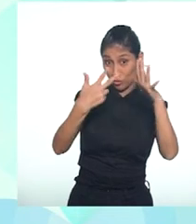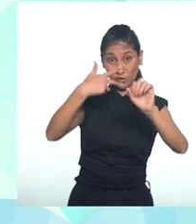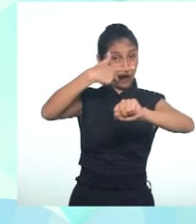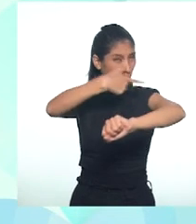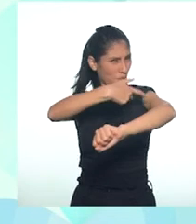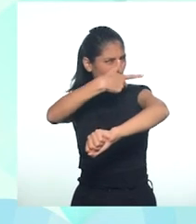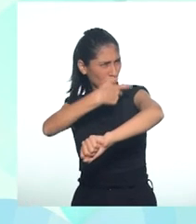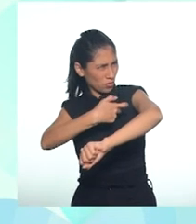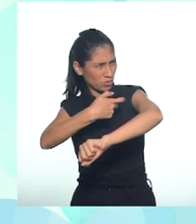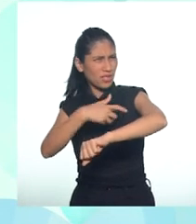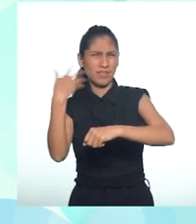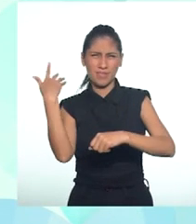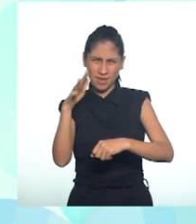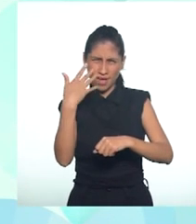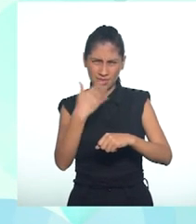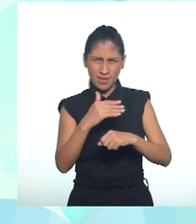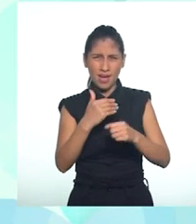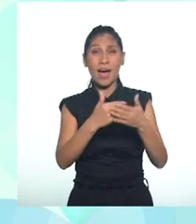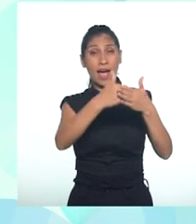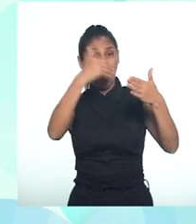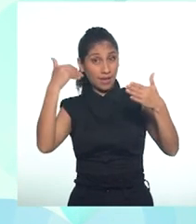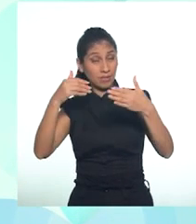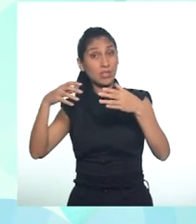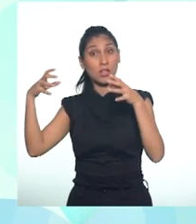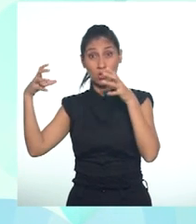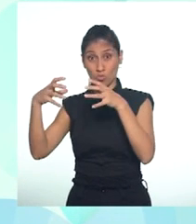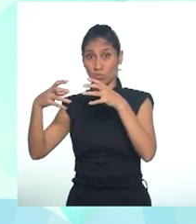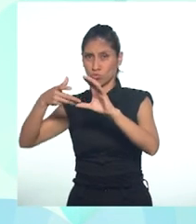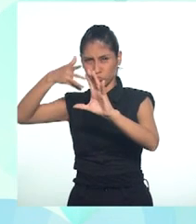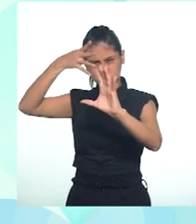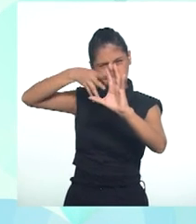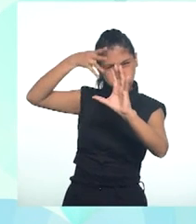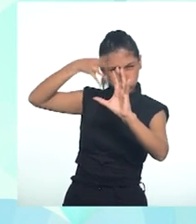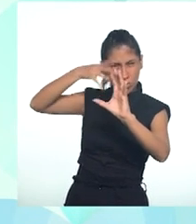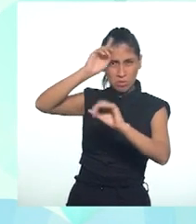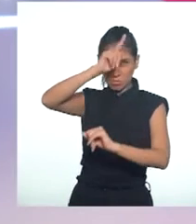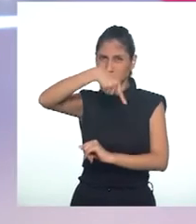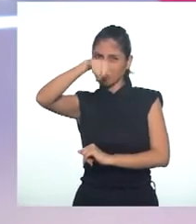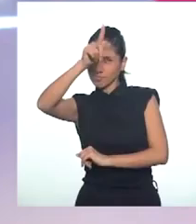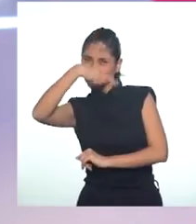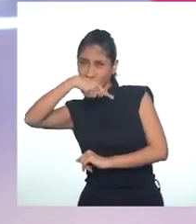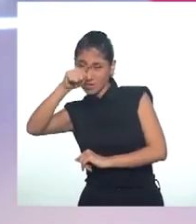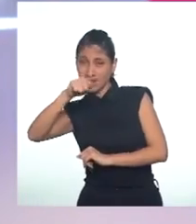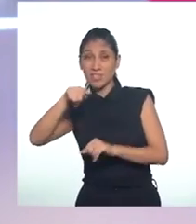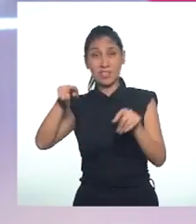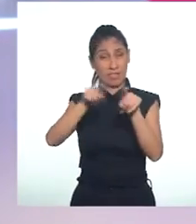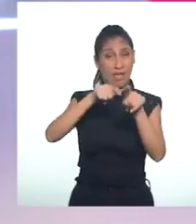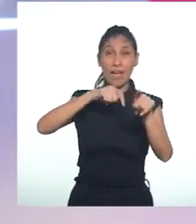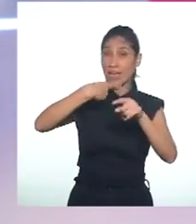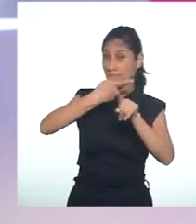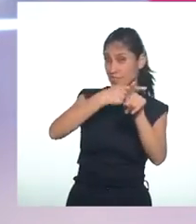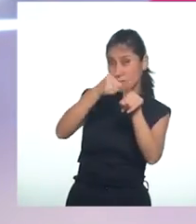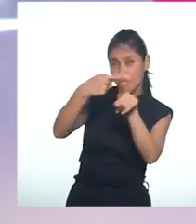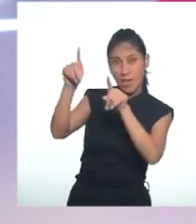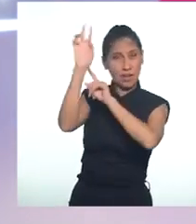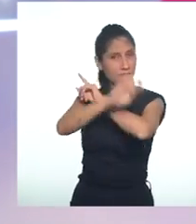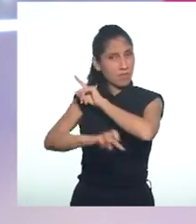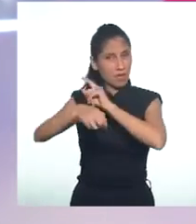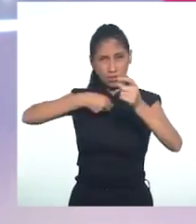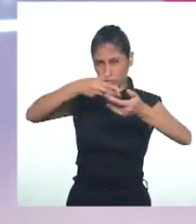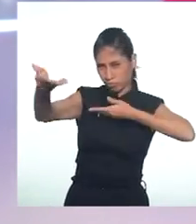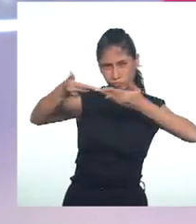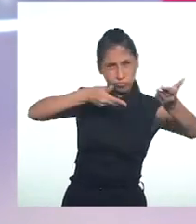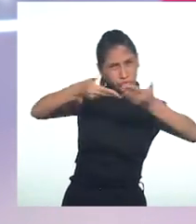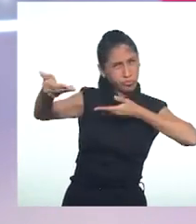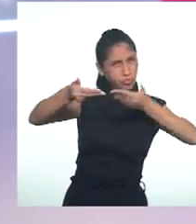han sido aprobadas y han recibido autorización de uso de emergencia en varios países y están siendo distribuidas para inmunizar